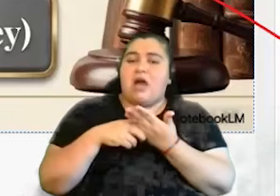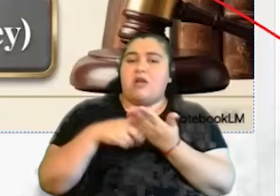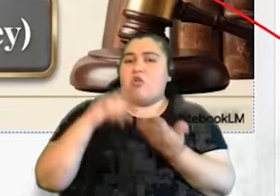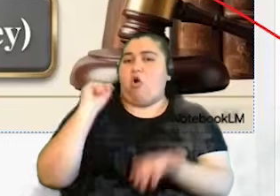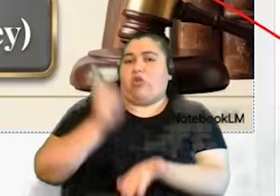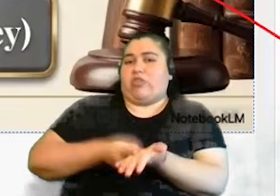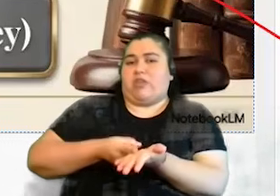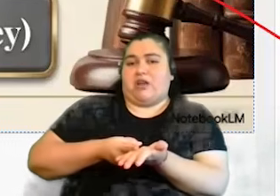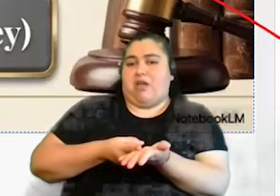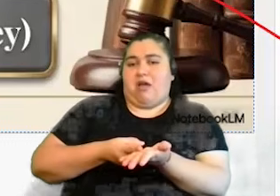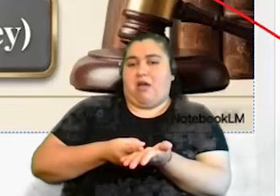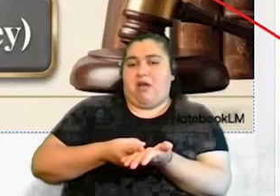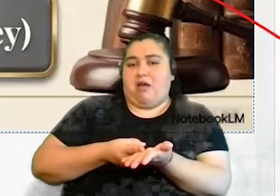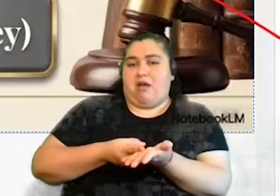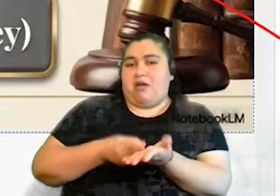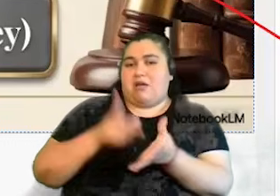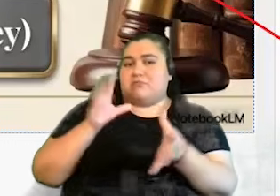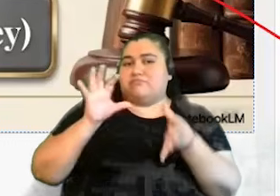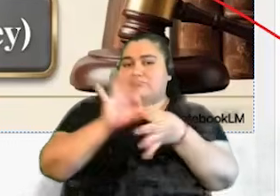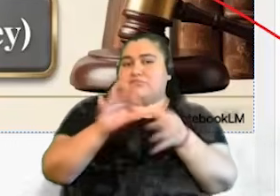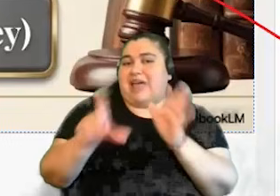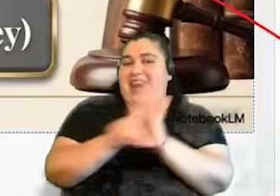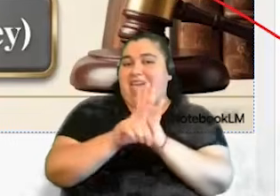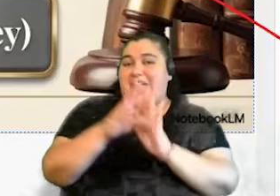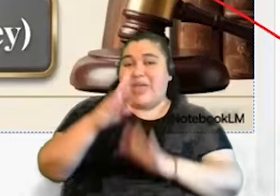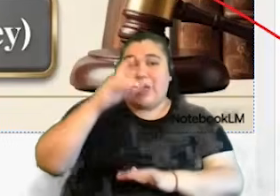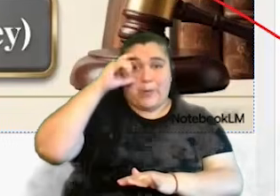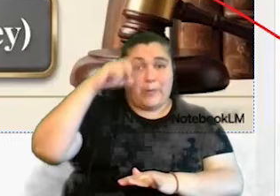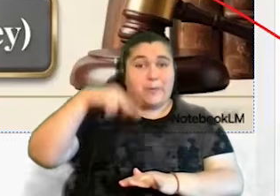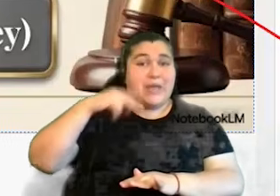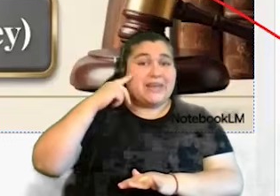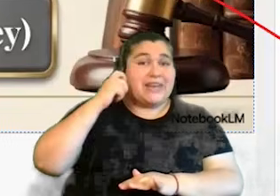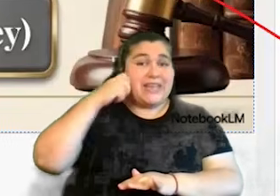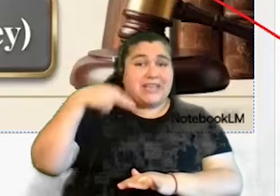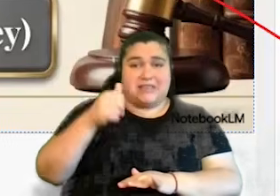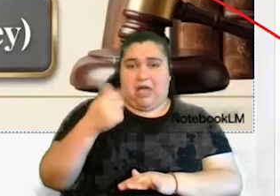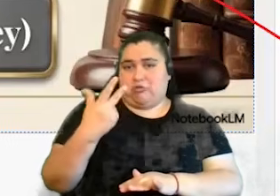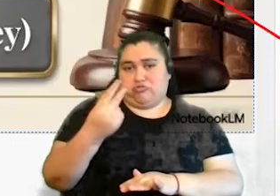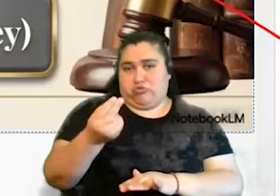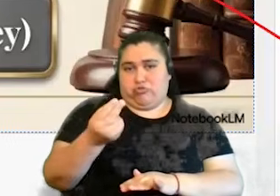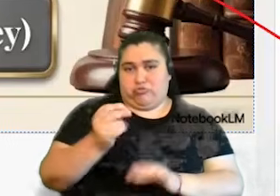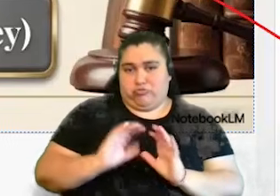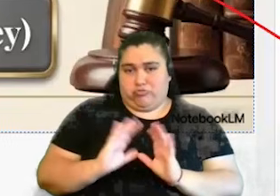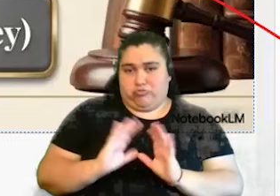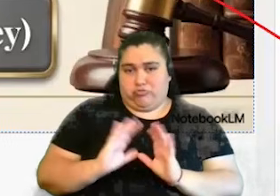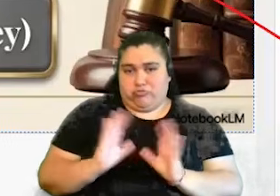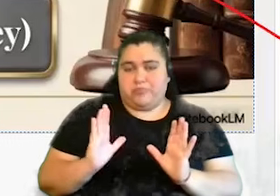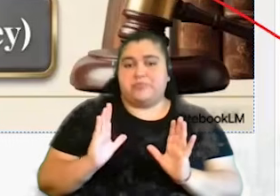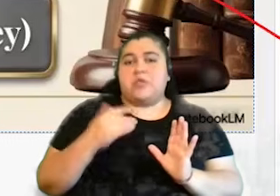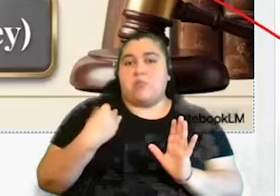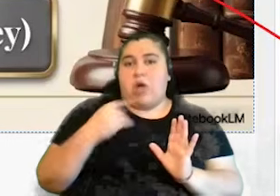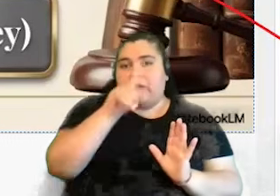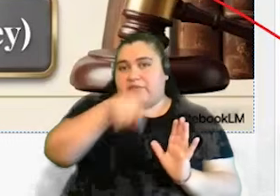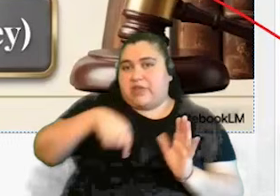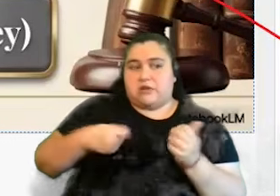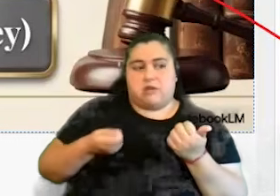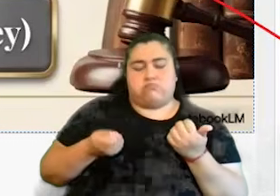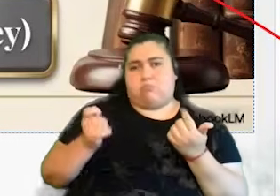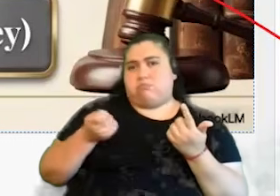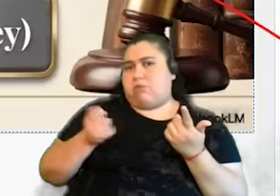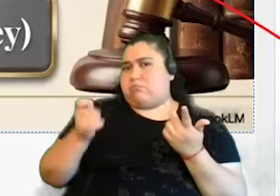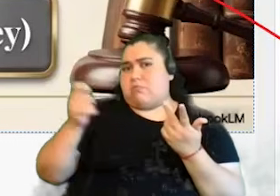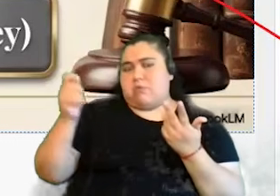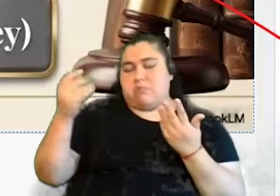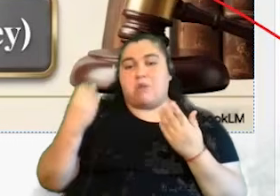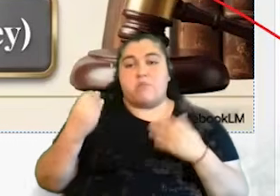principio de la ley más benigna. Esta fue la situación por la que se generaron un montón de causas, porque imagínense que si el jefe de los